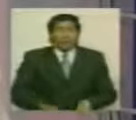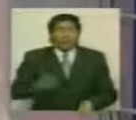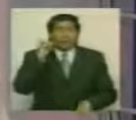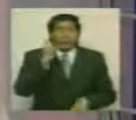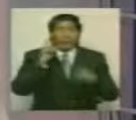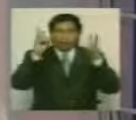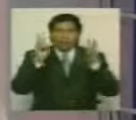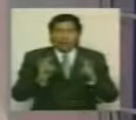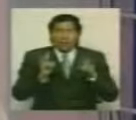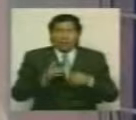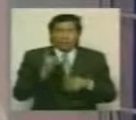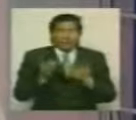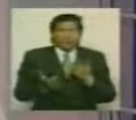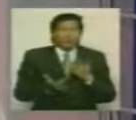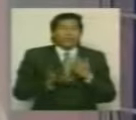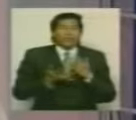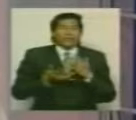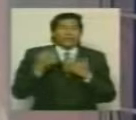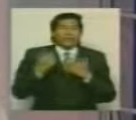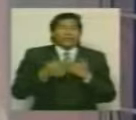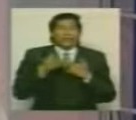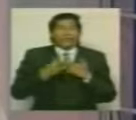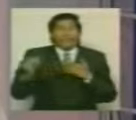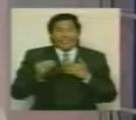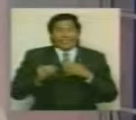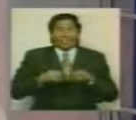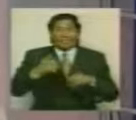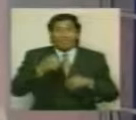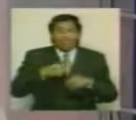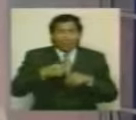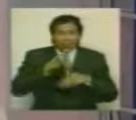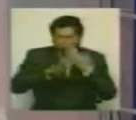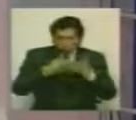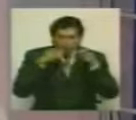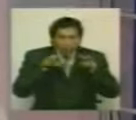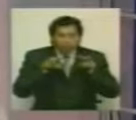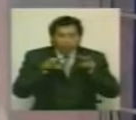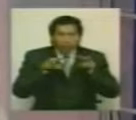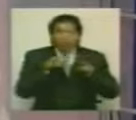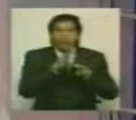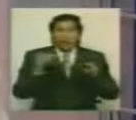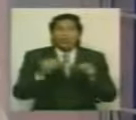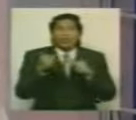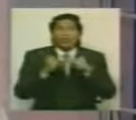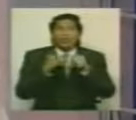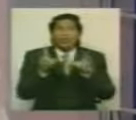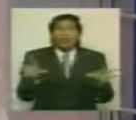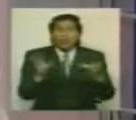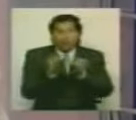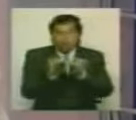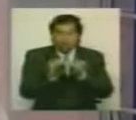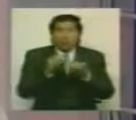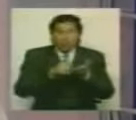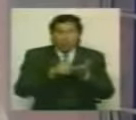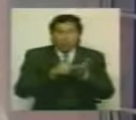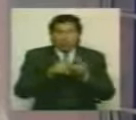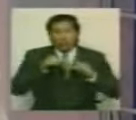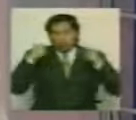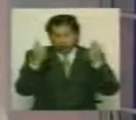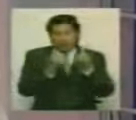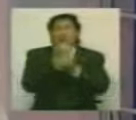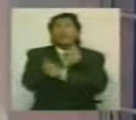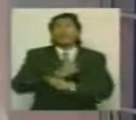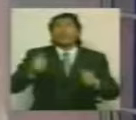tema delicado y de todas formas los ojos están puestos en la primera reunión del Consejo Nacional de Autonomías que